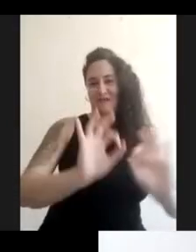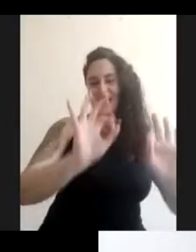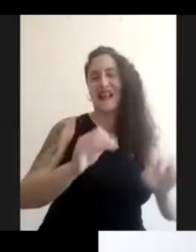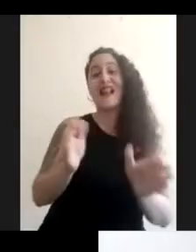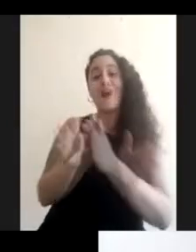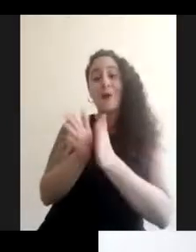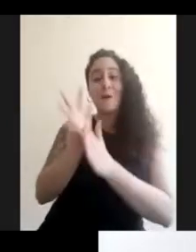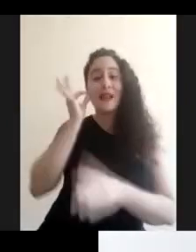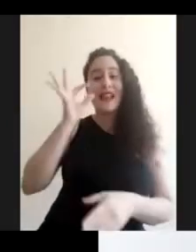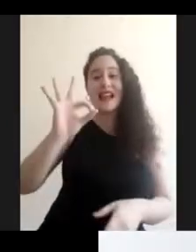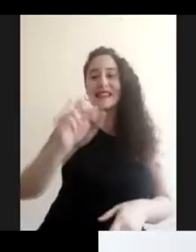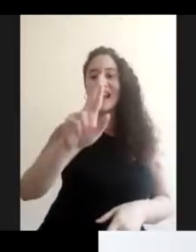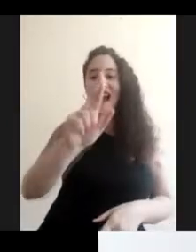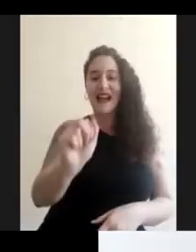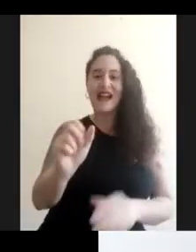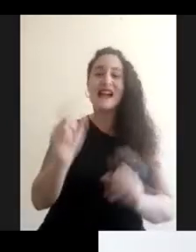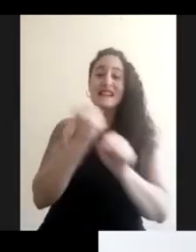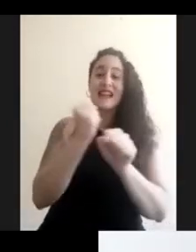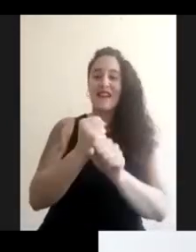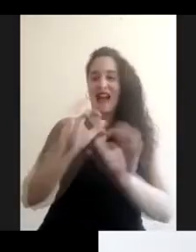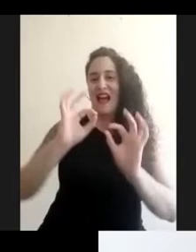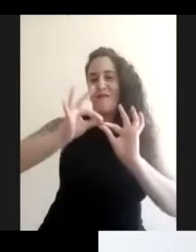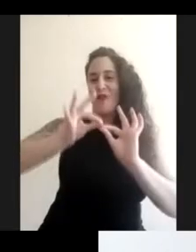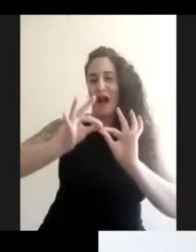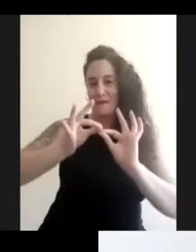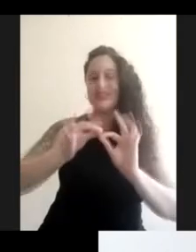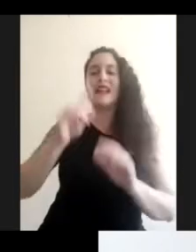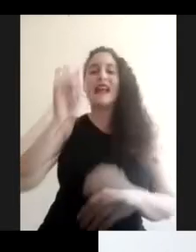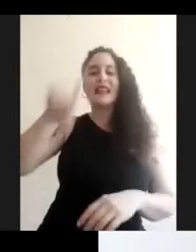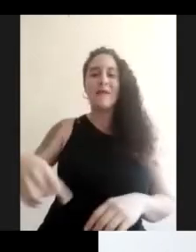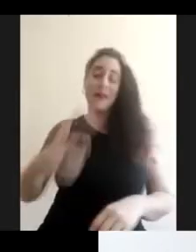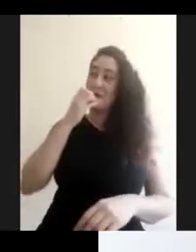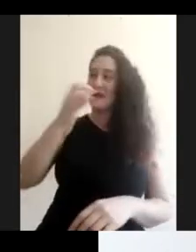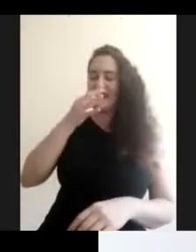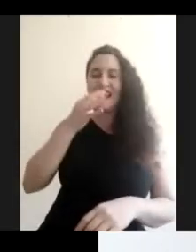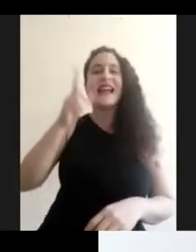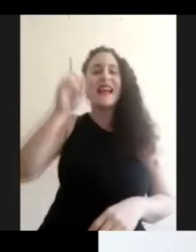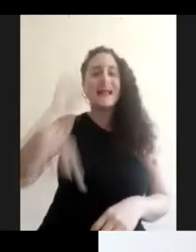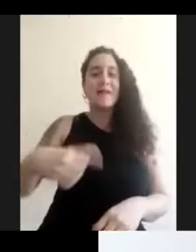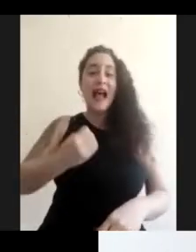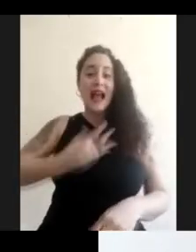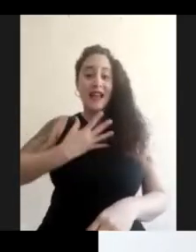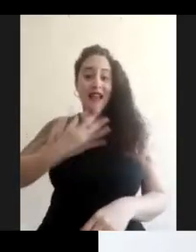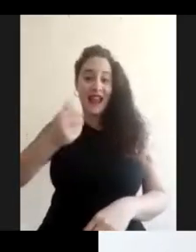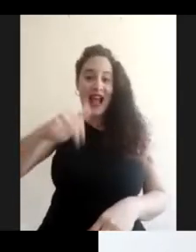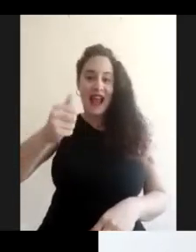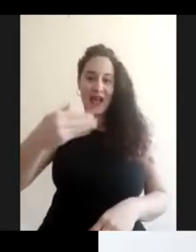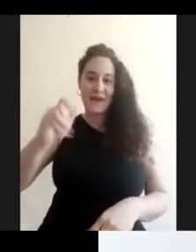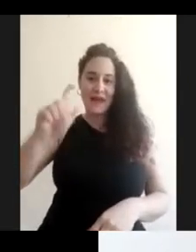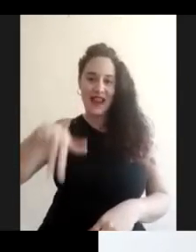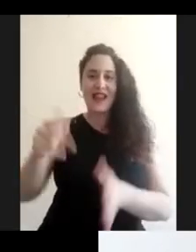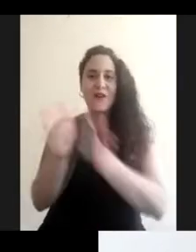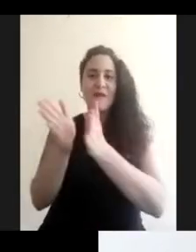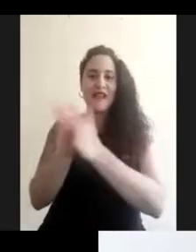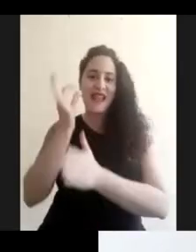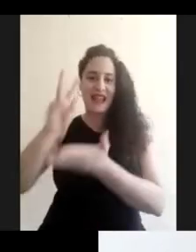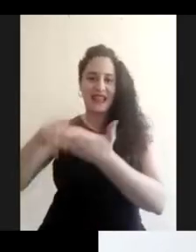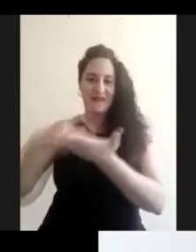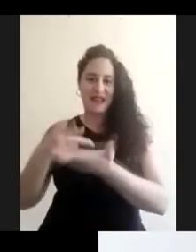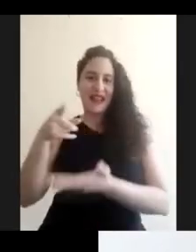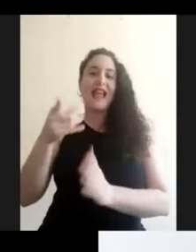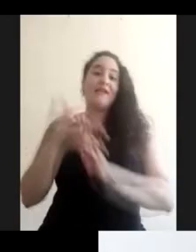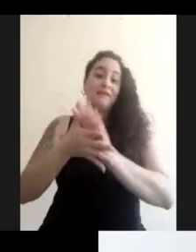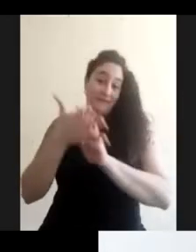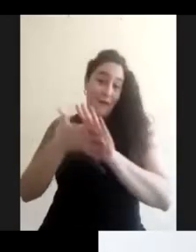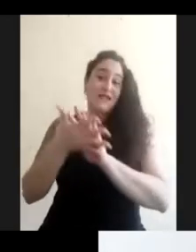FOAT. Hola, buenas tardes. Y Ana Belén, que como veis, la compañera Ilse se dedica,